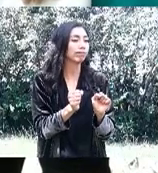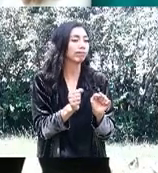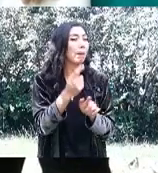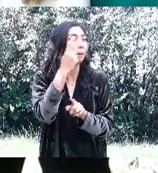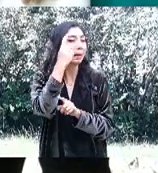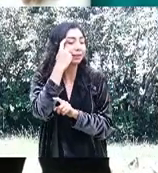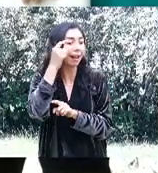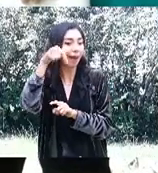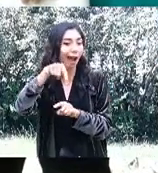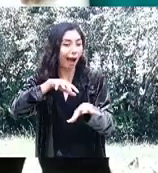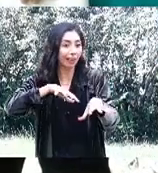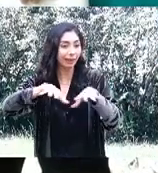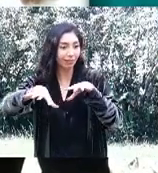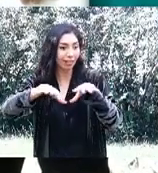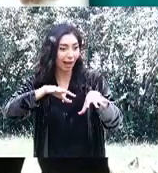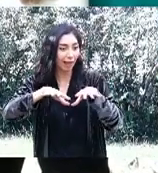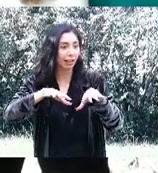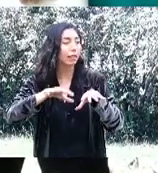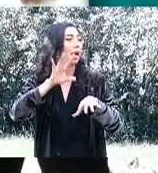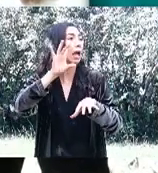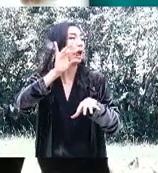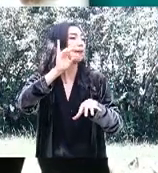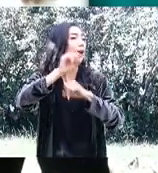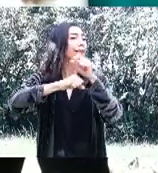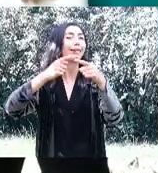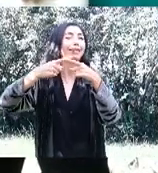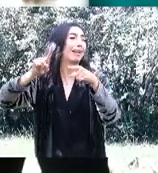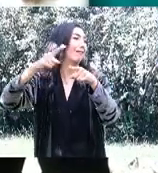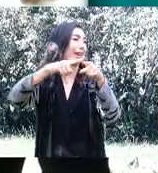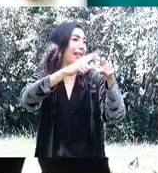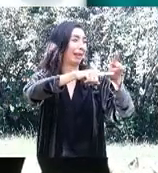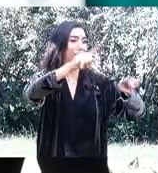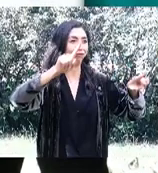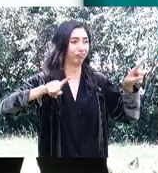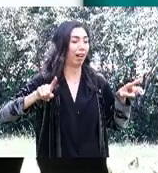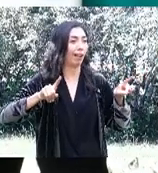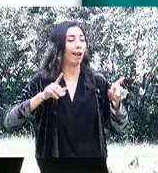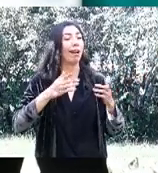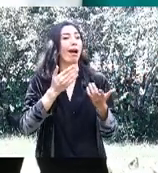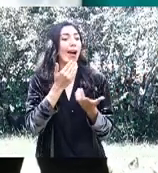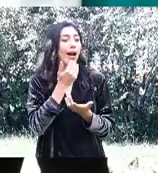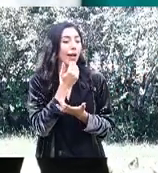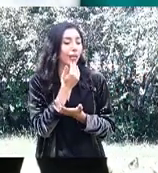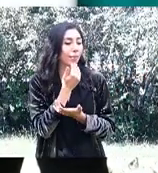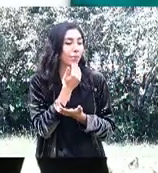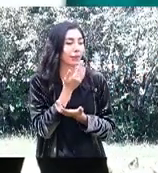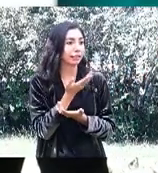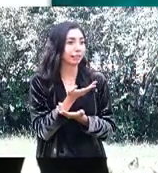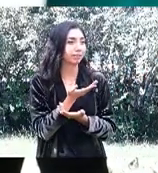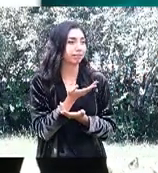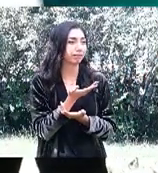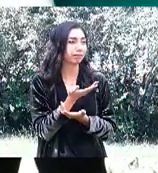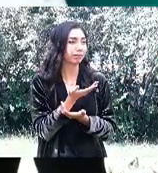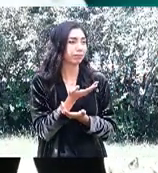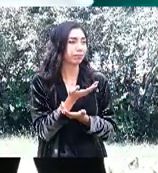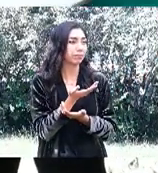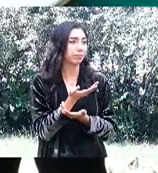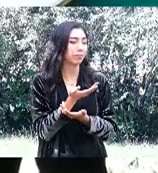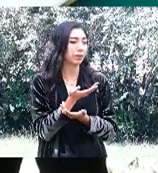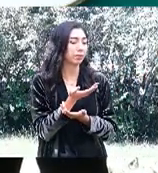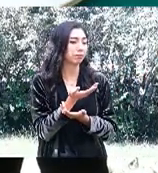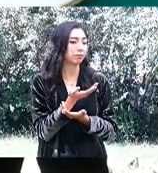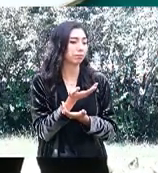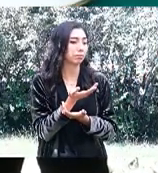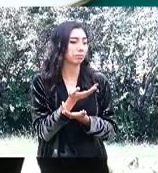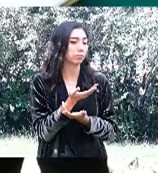actividades intergeneracionales que sean además e no solamente eso sino que